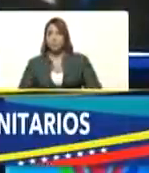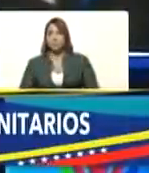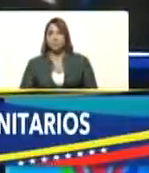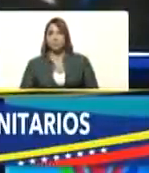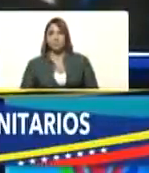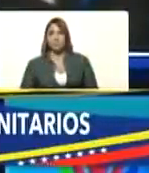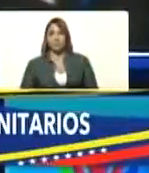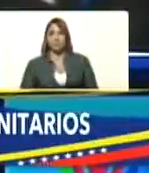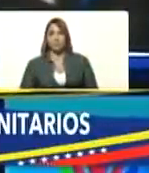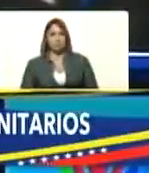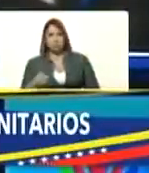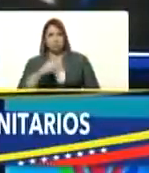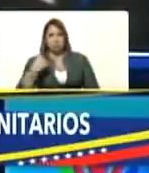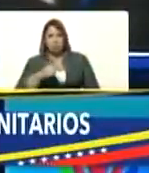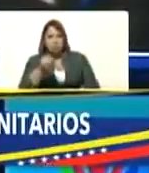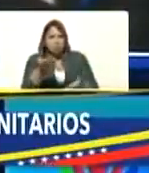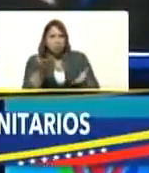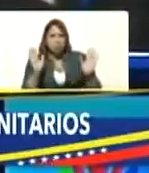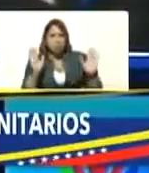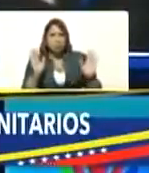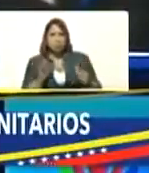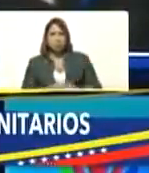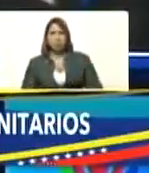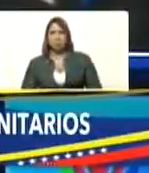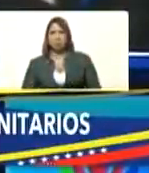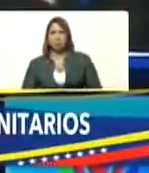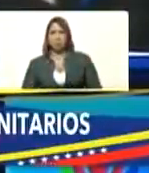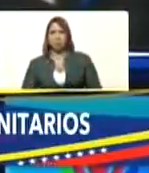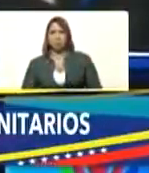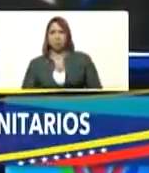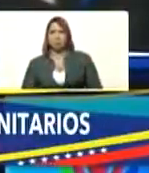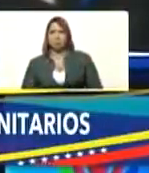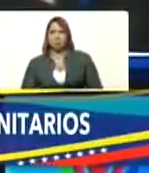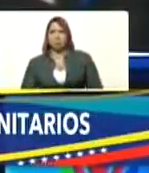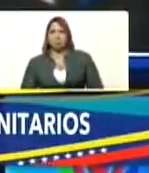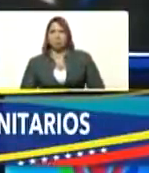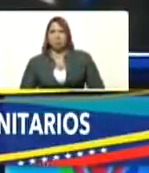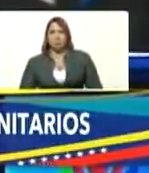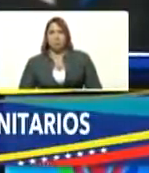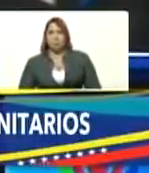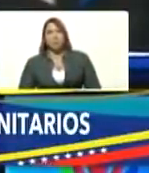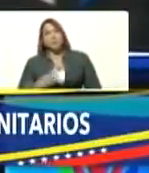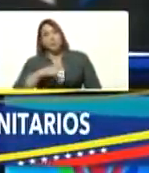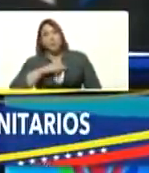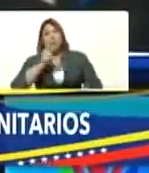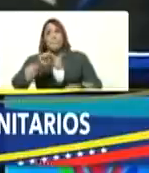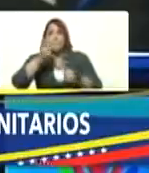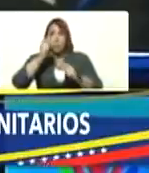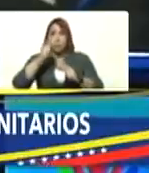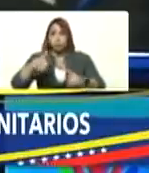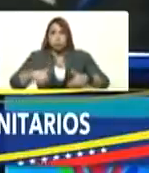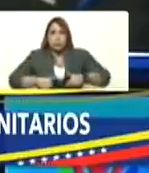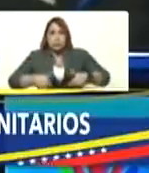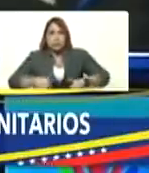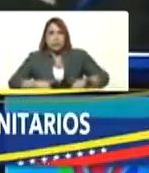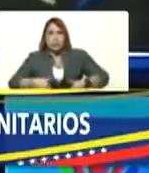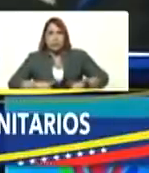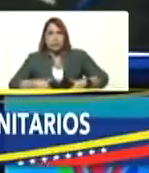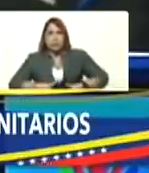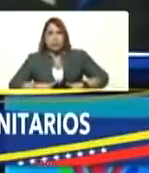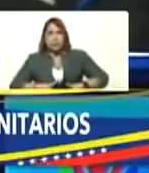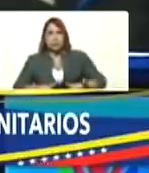¿No lo tienes ahí? Está buenísimo. Porque hemos aprendido a parir.